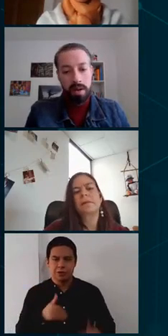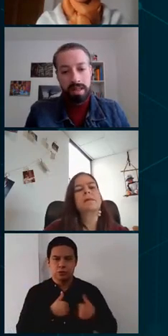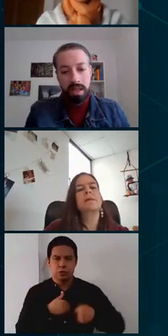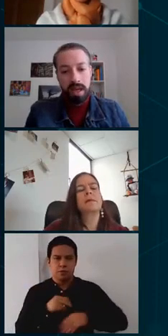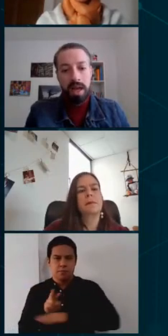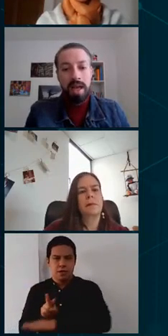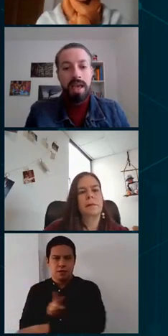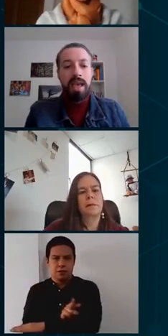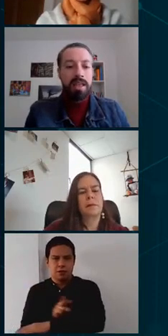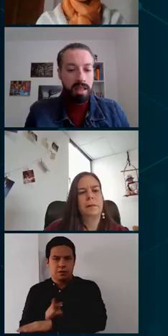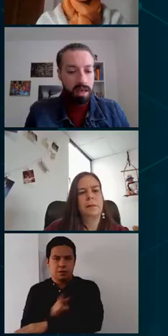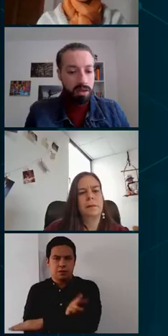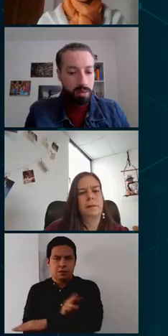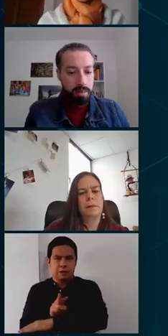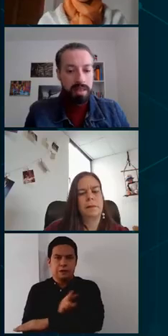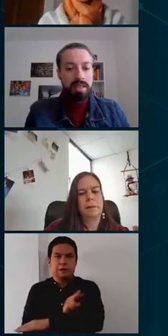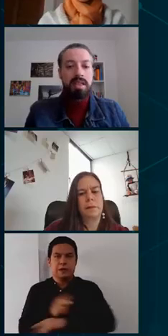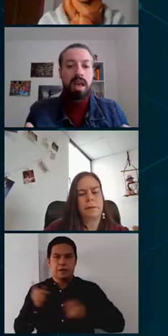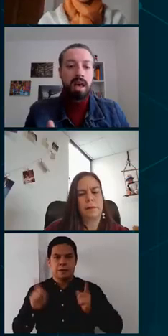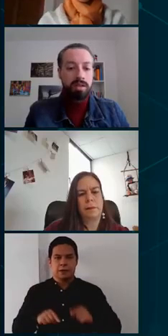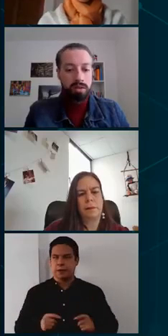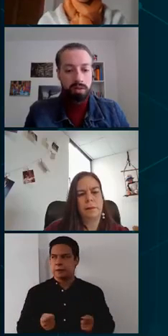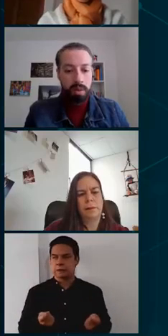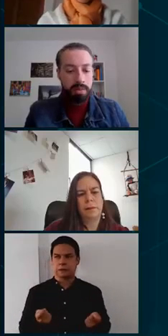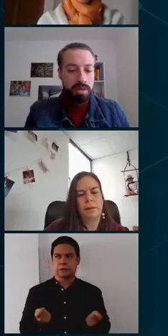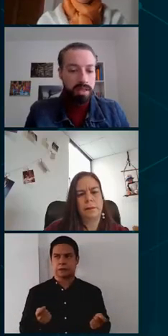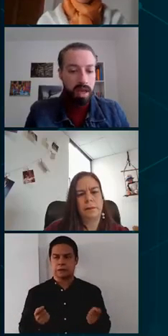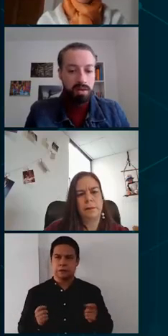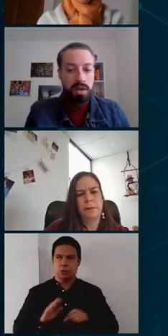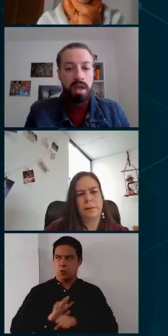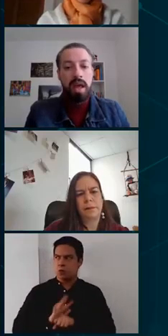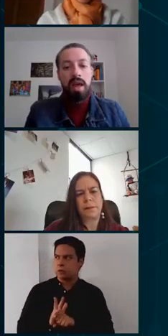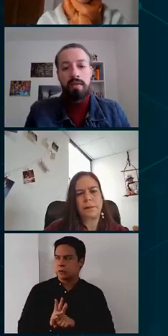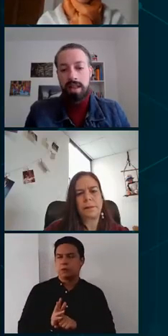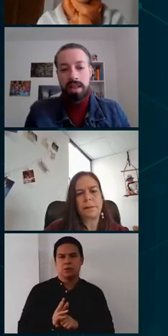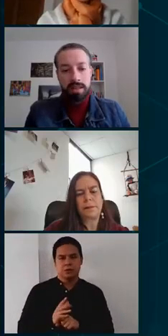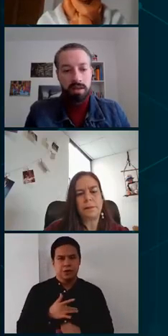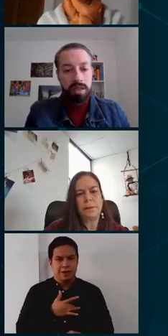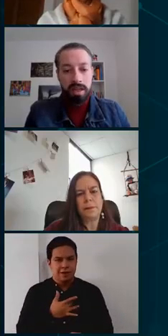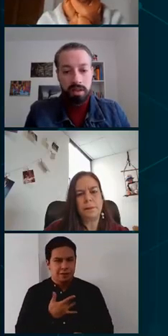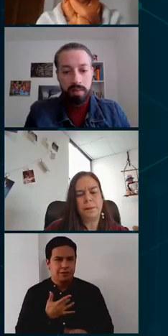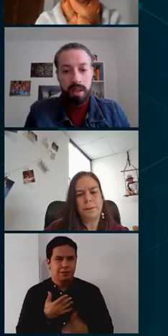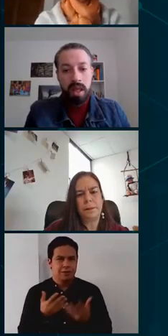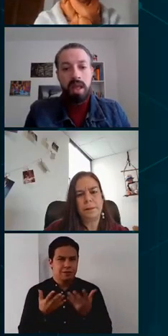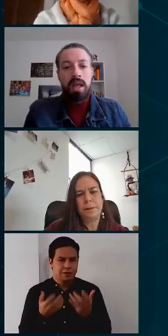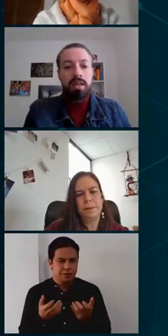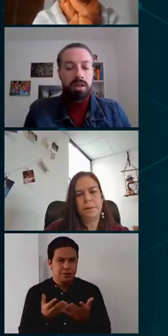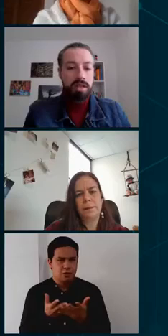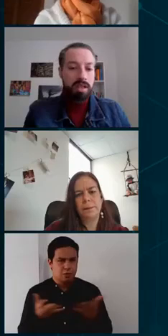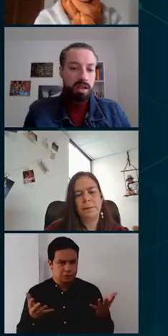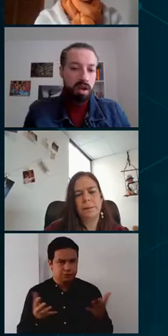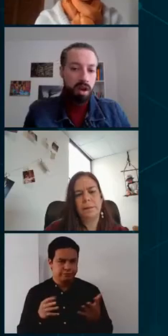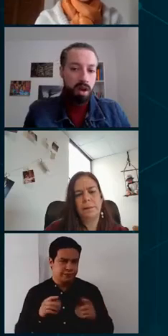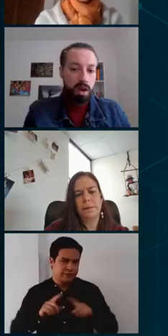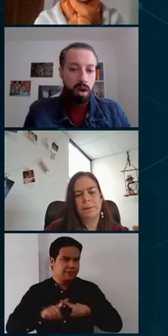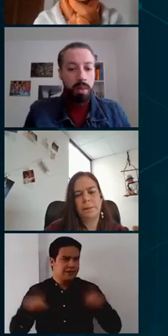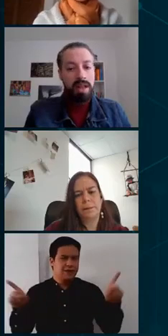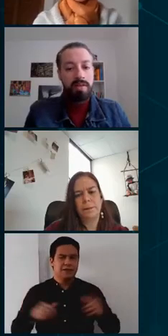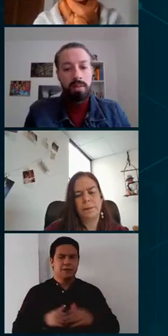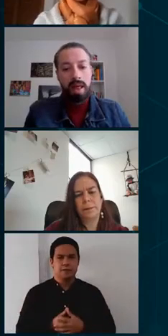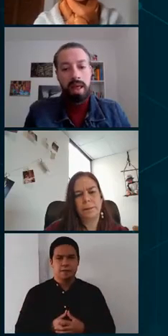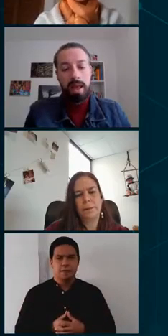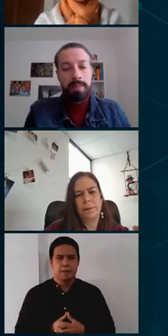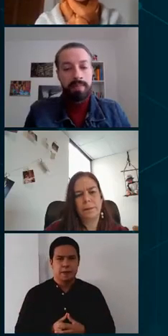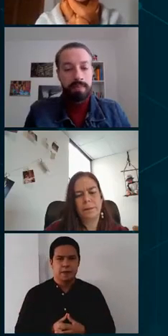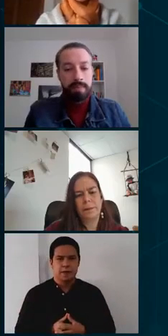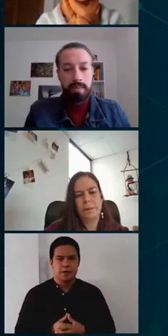esta problemática y tendrá sus propias necesidades y sus propios deseos frente a ese contexto. Entonces, ¿cómo